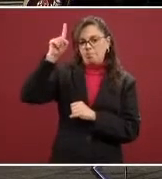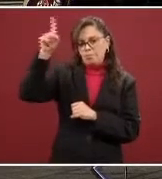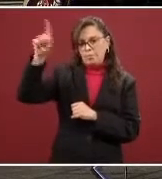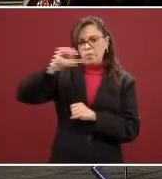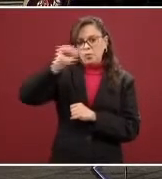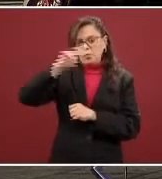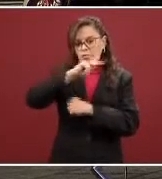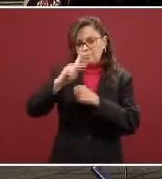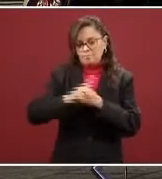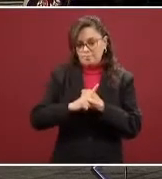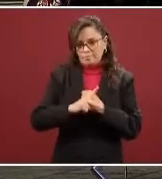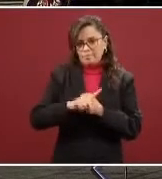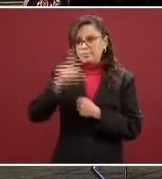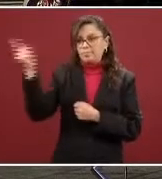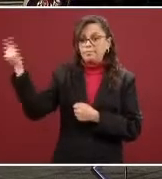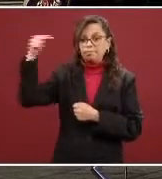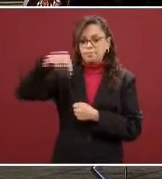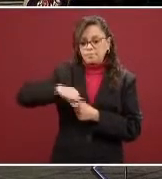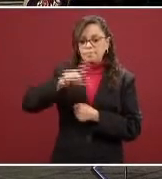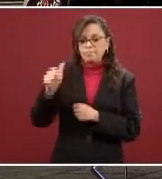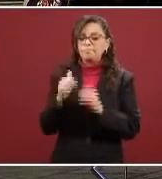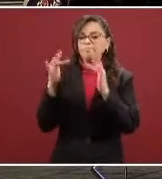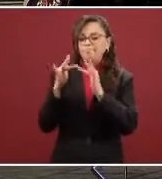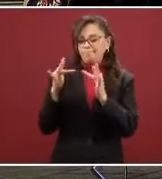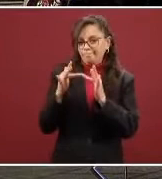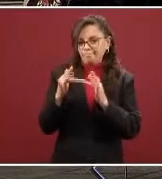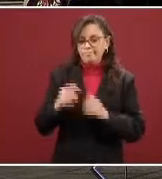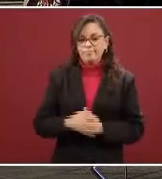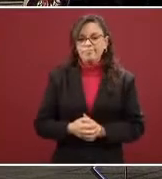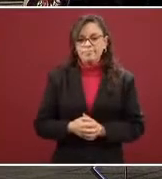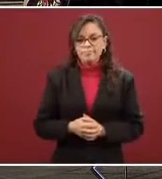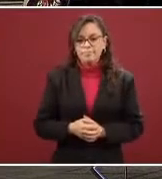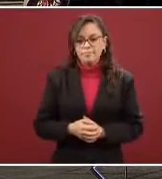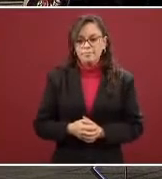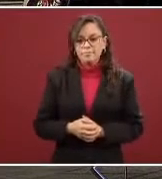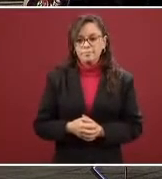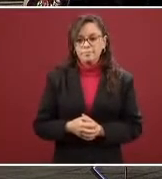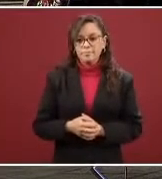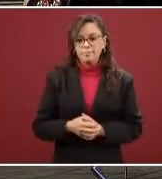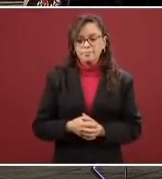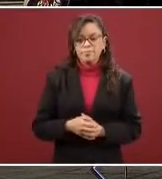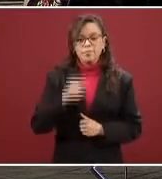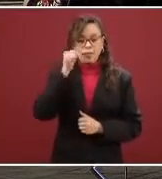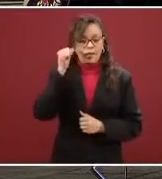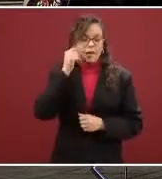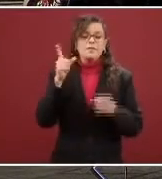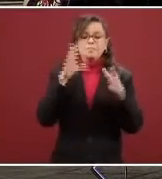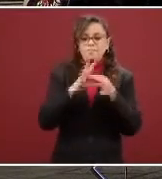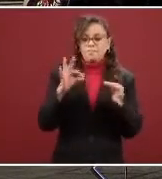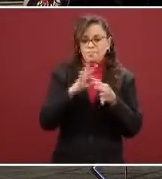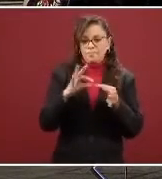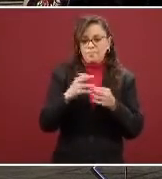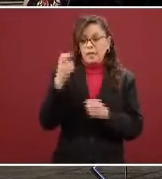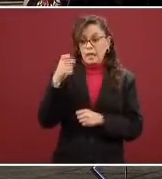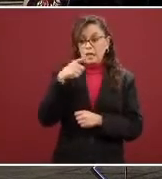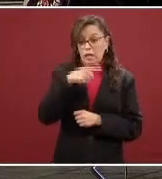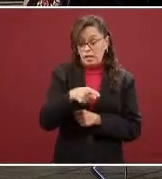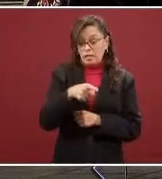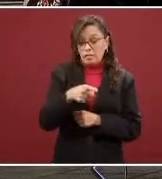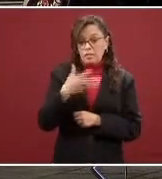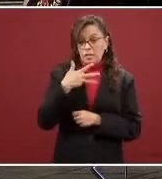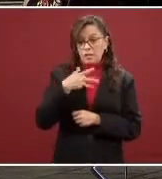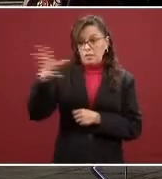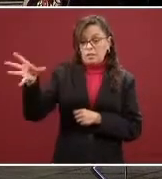lógicamente tenían un contacto. Ayer hablábamos que de estos casos que son asociados a importación también se había identificado